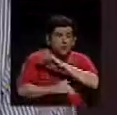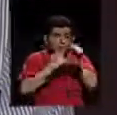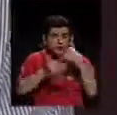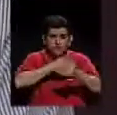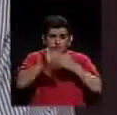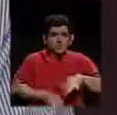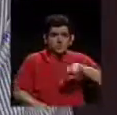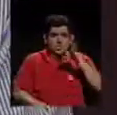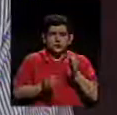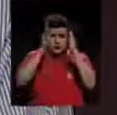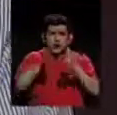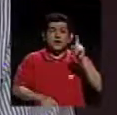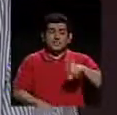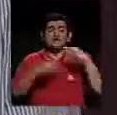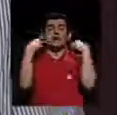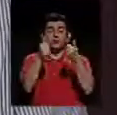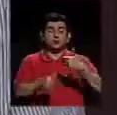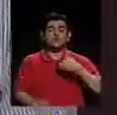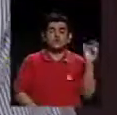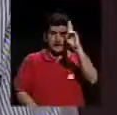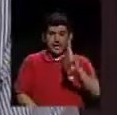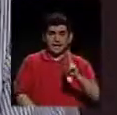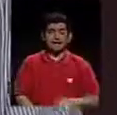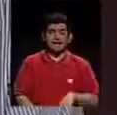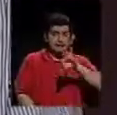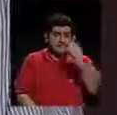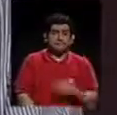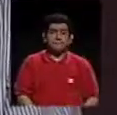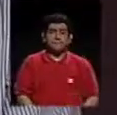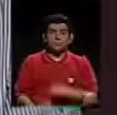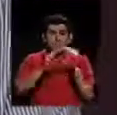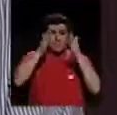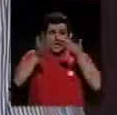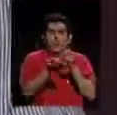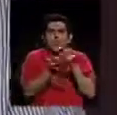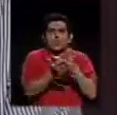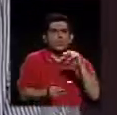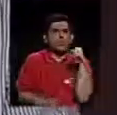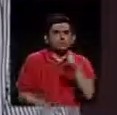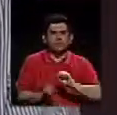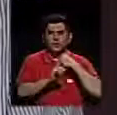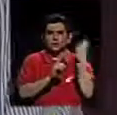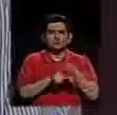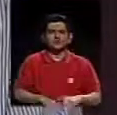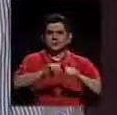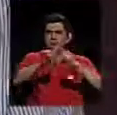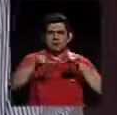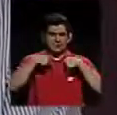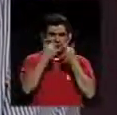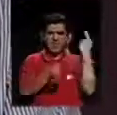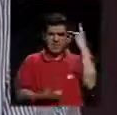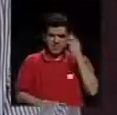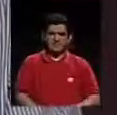de magistrados va a ser una necesidad urgente en Costa Rica. ¿Para qué? Para que los ciudadanos puedan corroborar no solo ese arcoíris político y la